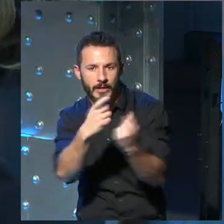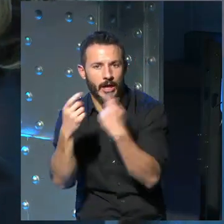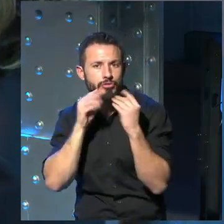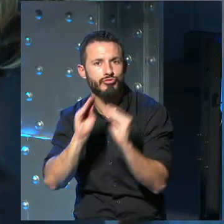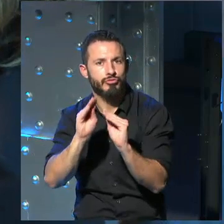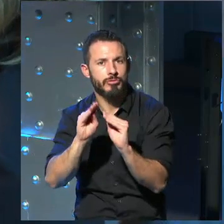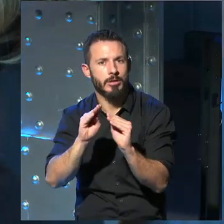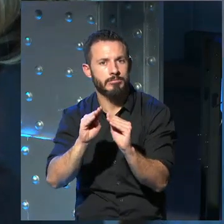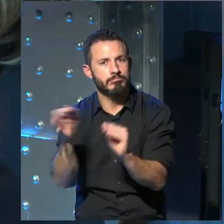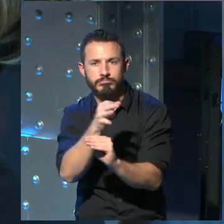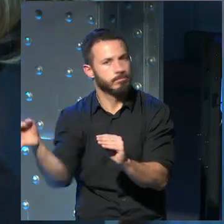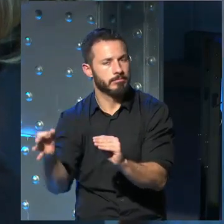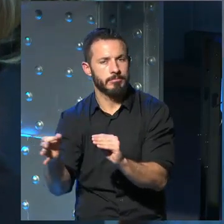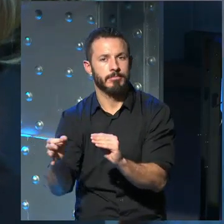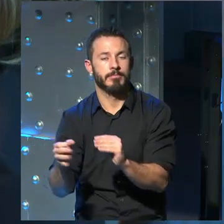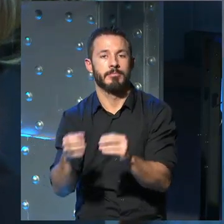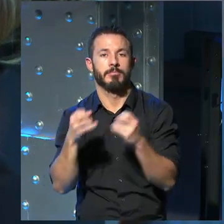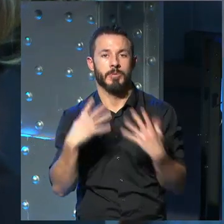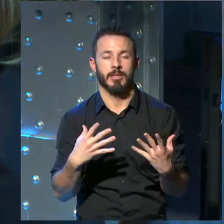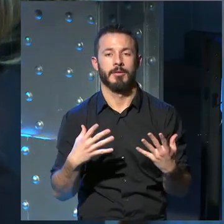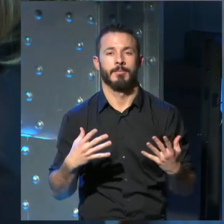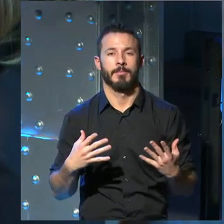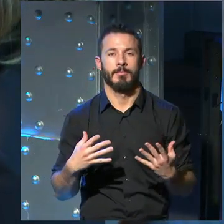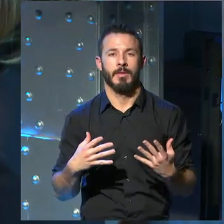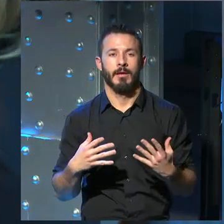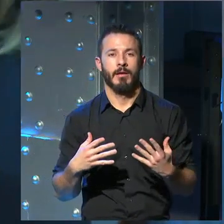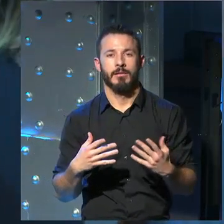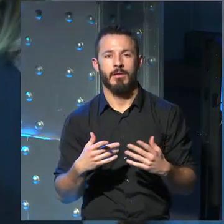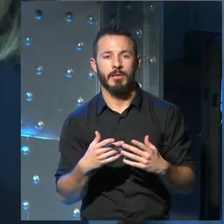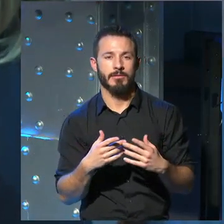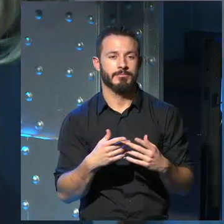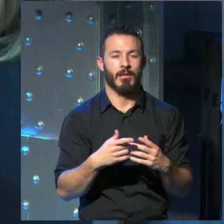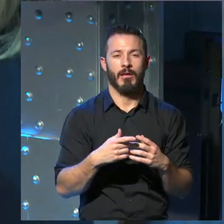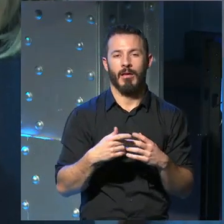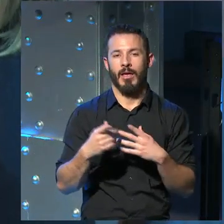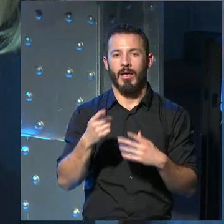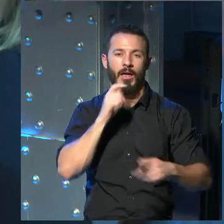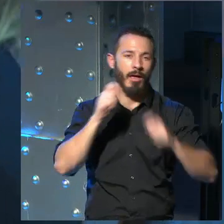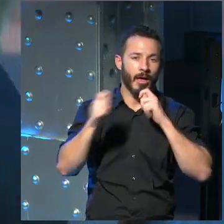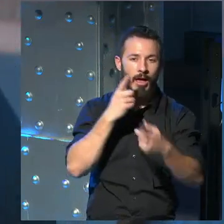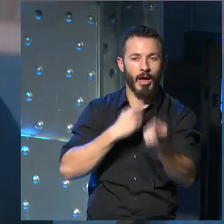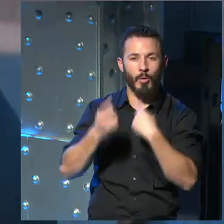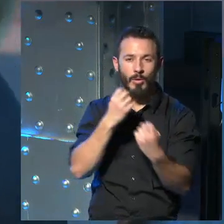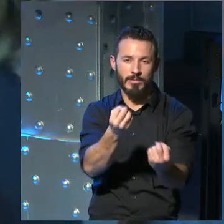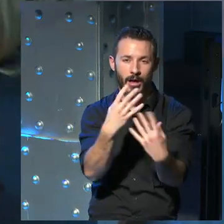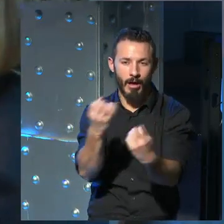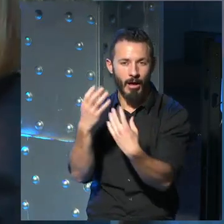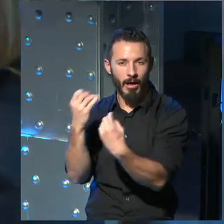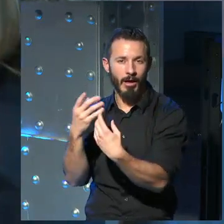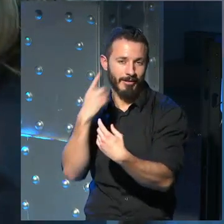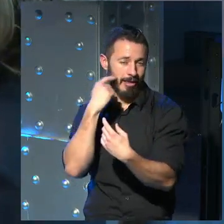sus vecinos, ¿no? Y bueno, pues en vez de utilizar las tradicionales encuestas, ¿no? Que no dejan de ser declaraciones,